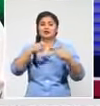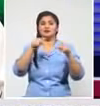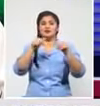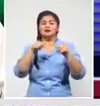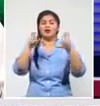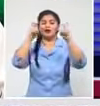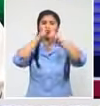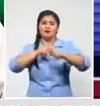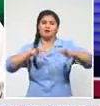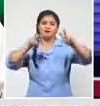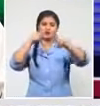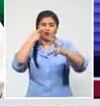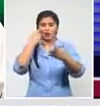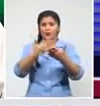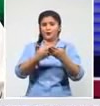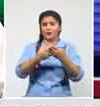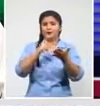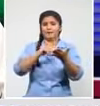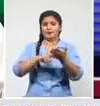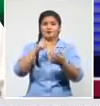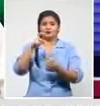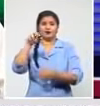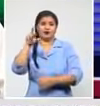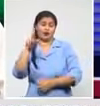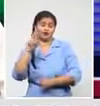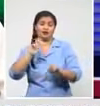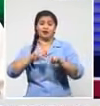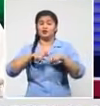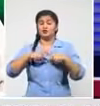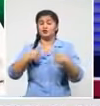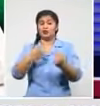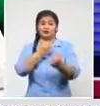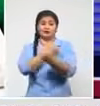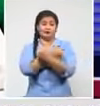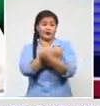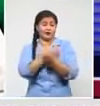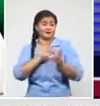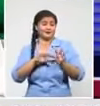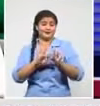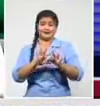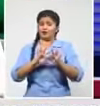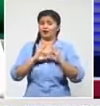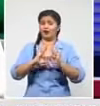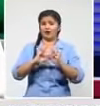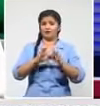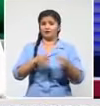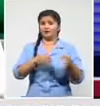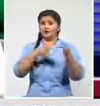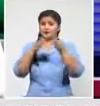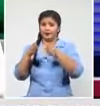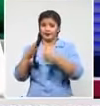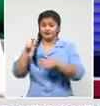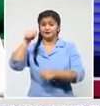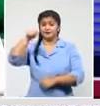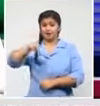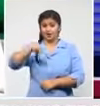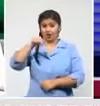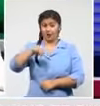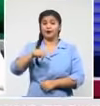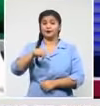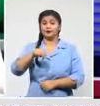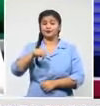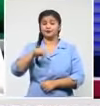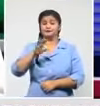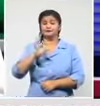manera importante porque el riesgo es muy elevado. Y ahora, a partir ya